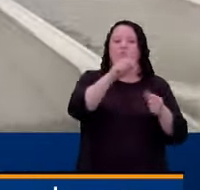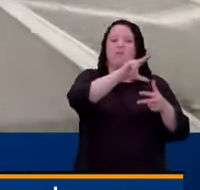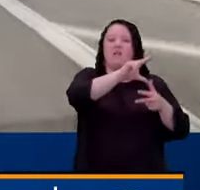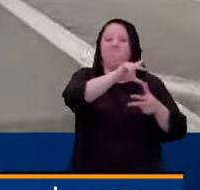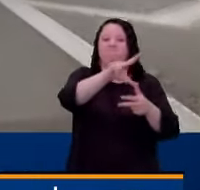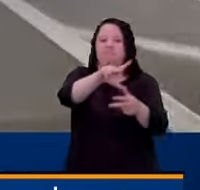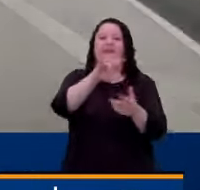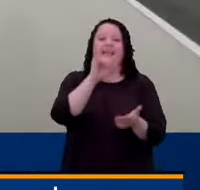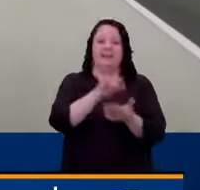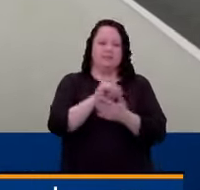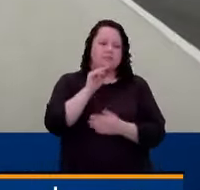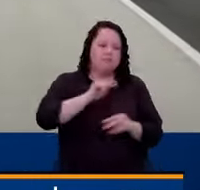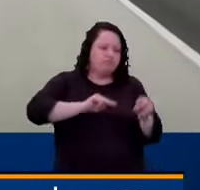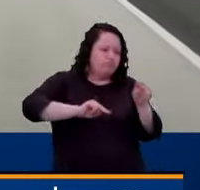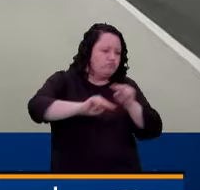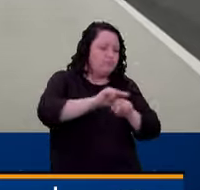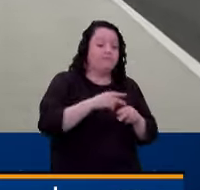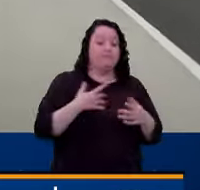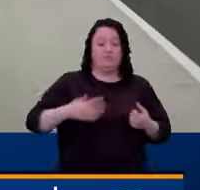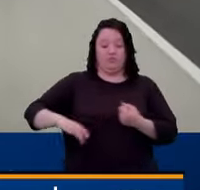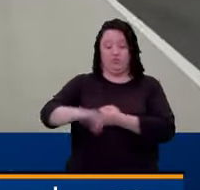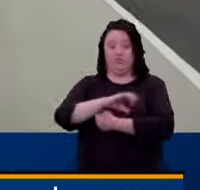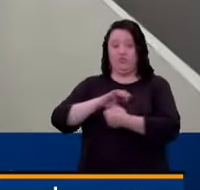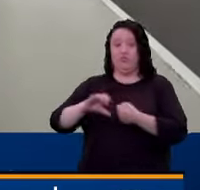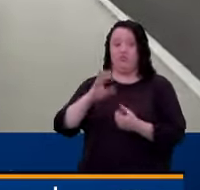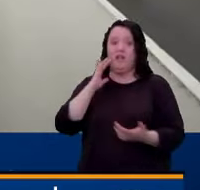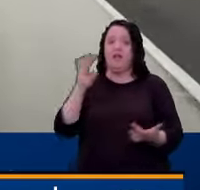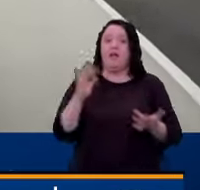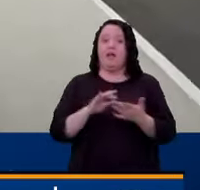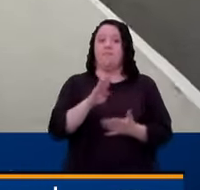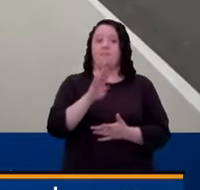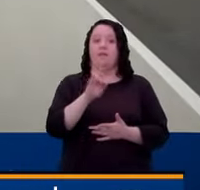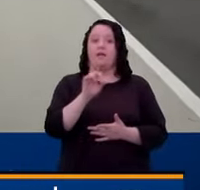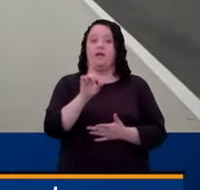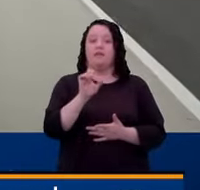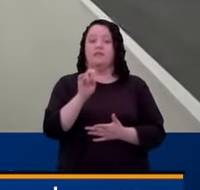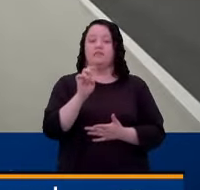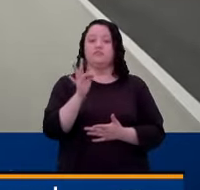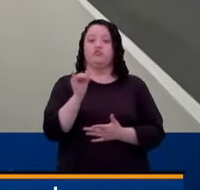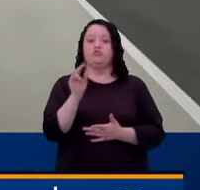Milton. Yo las saludo desde la ciudad de Bradenton. Hasta aquí,